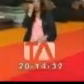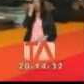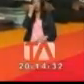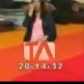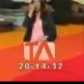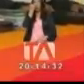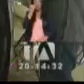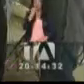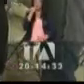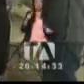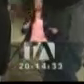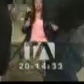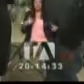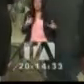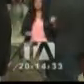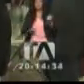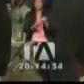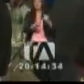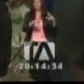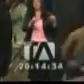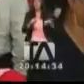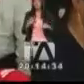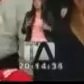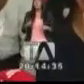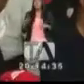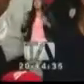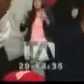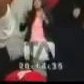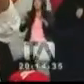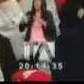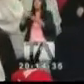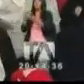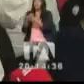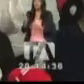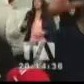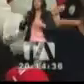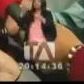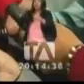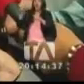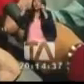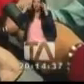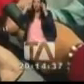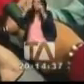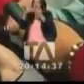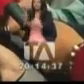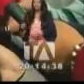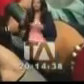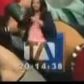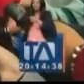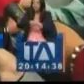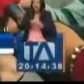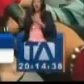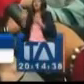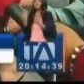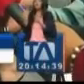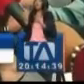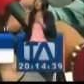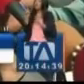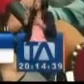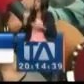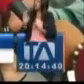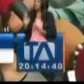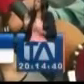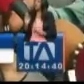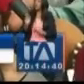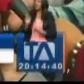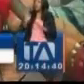2 de abril y realizaron 7 propuestas que esperan sean acogidas por el otro candidato. Y esperamos que el candidato del cambio escuche